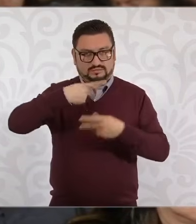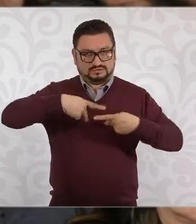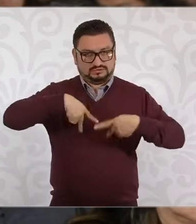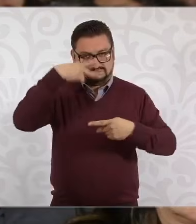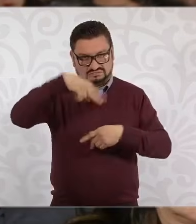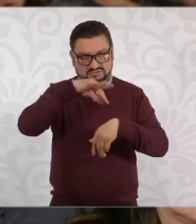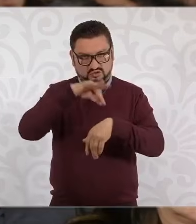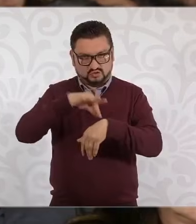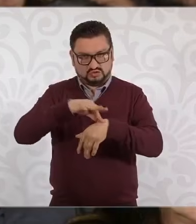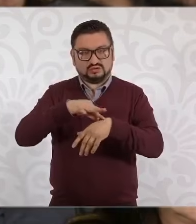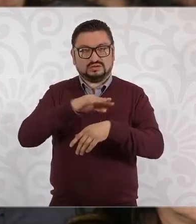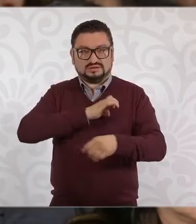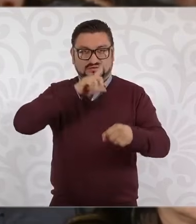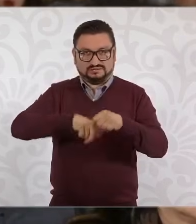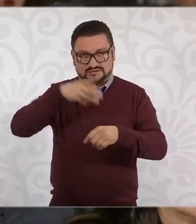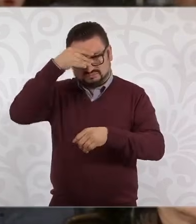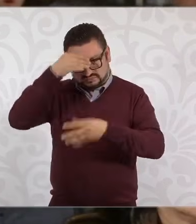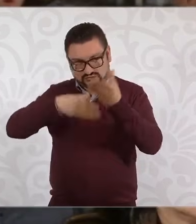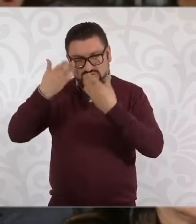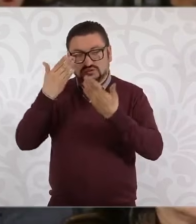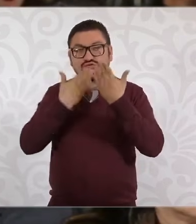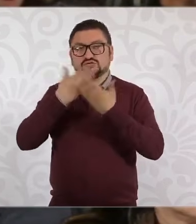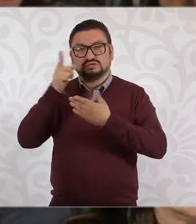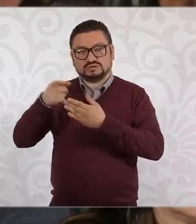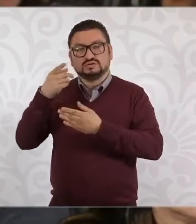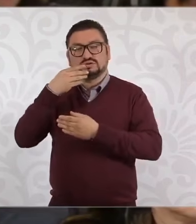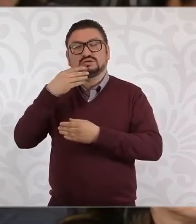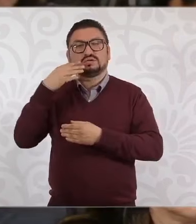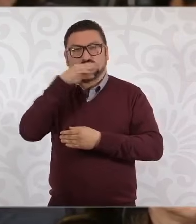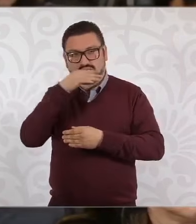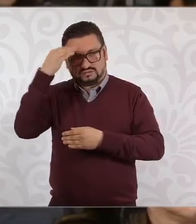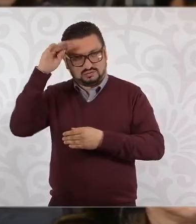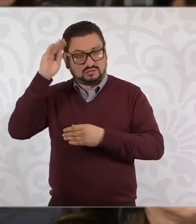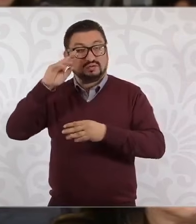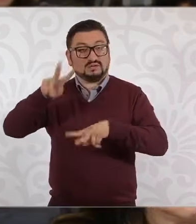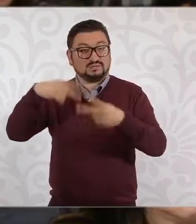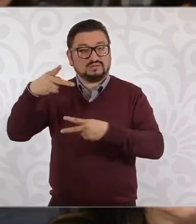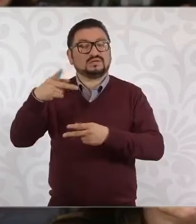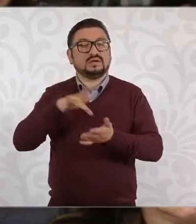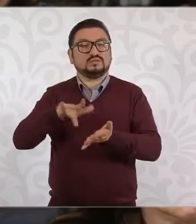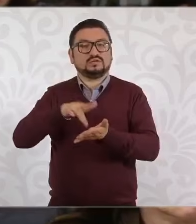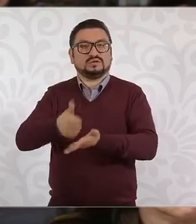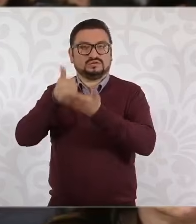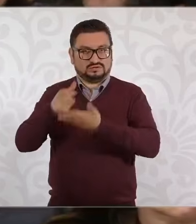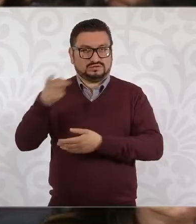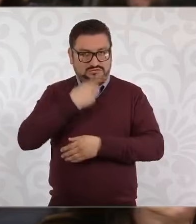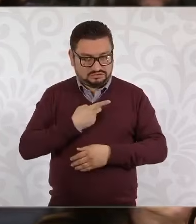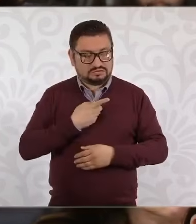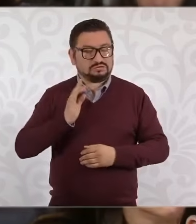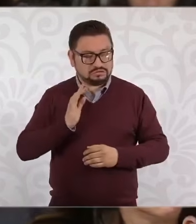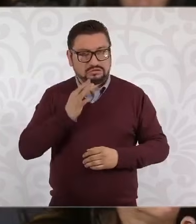mexicanos que hicieron su especialización en Cuba partieron este fin de semana a dejar ayuda humanitaria. Esto me lo informaron,